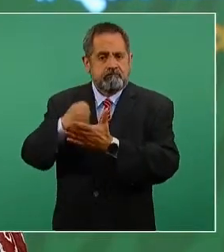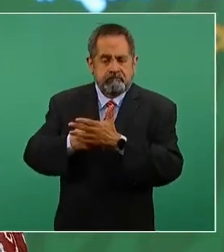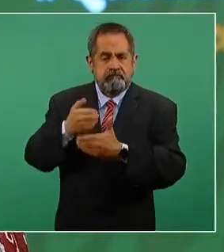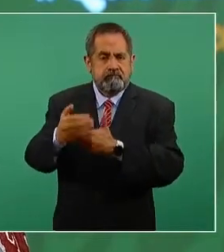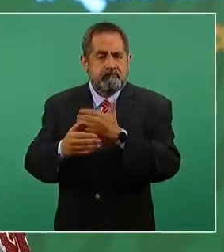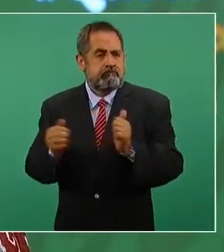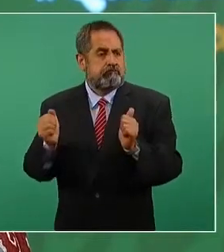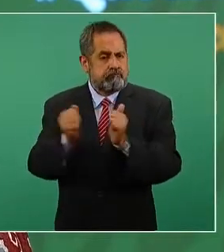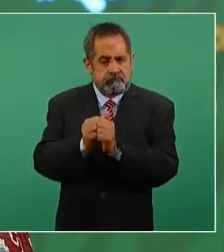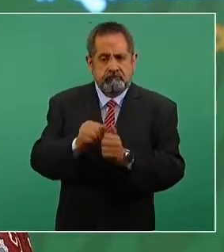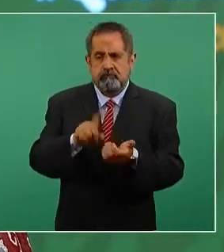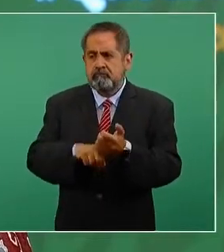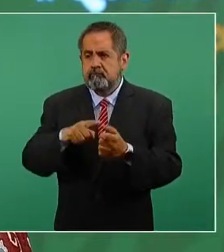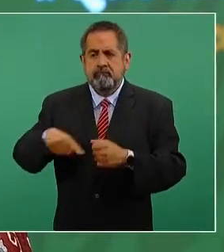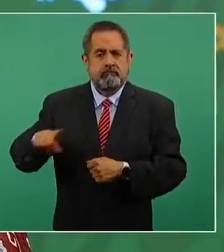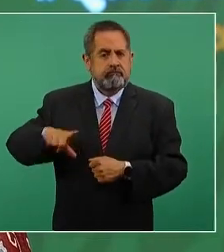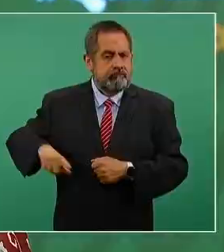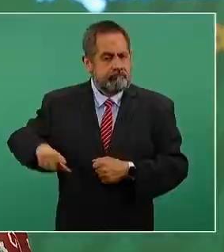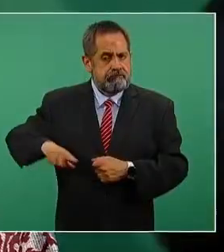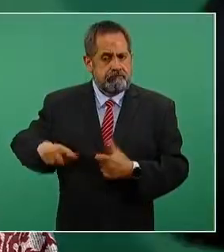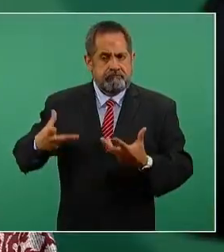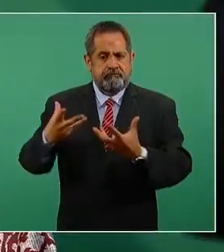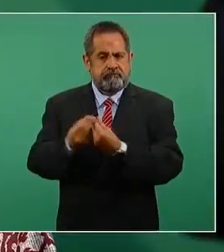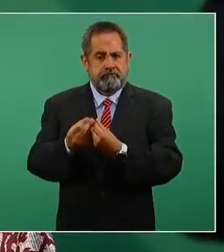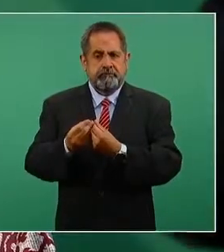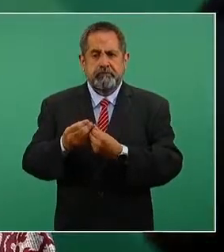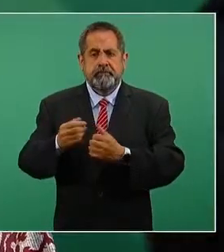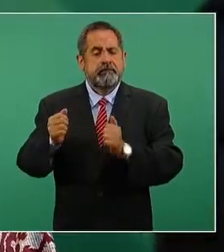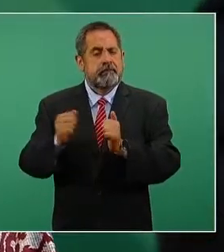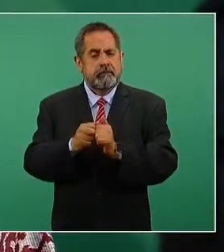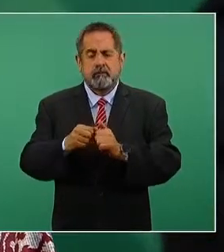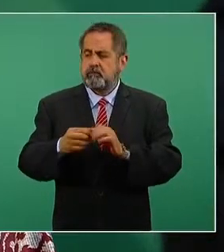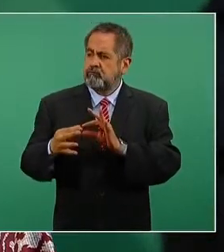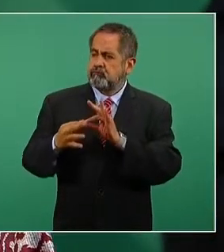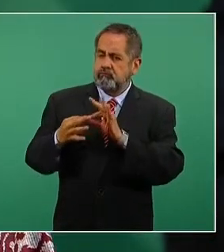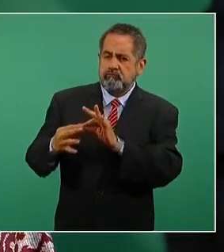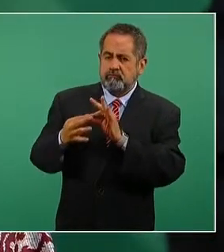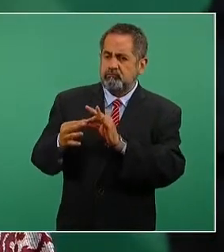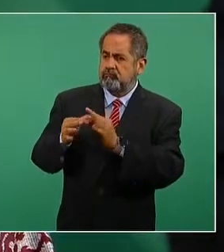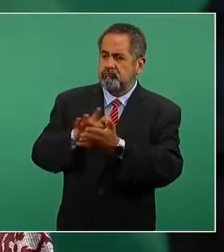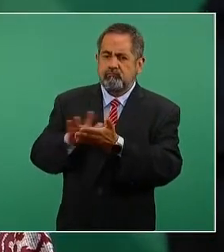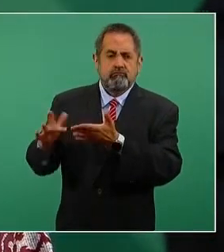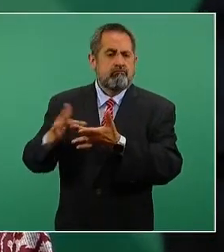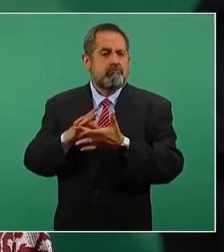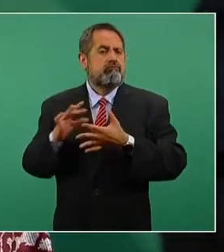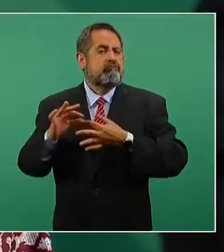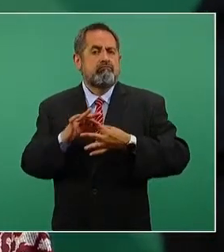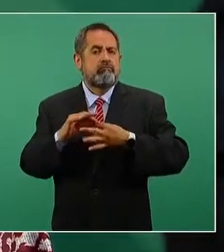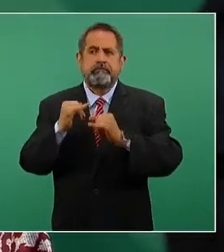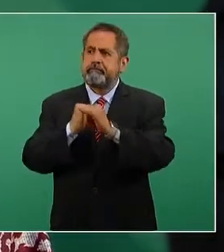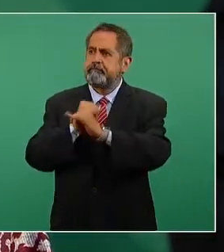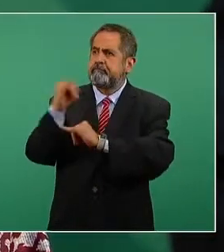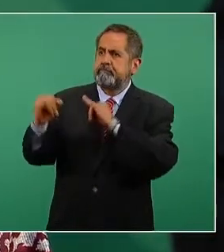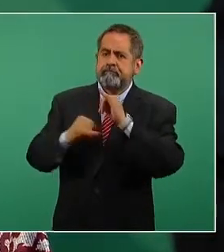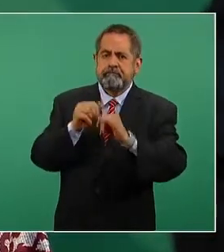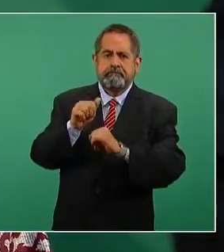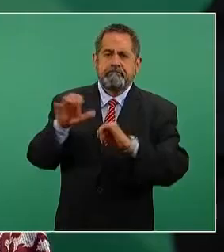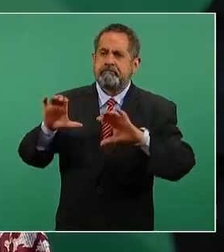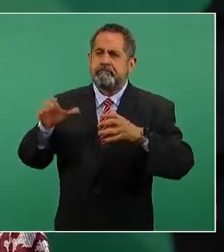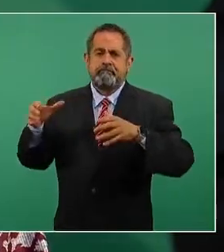con gobiernos International organizations, y cooperando con organizaciones internacionales